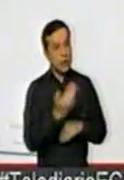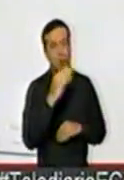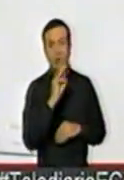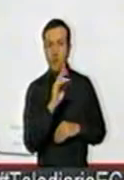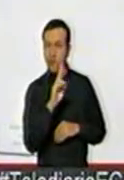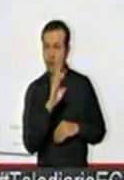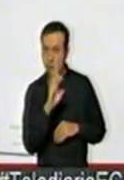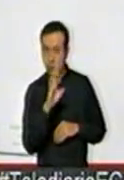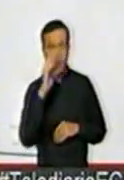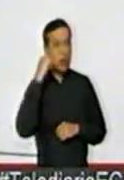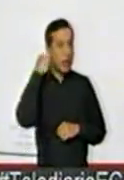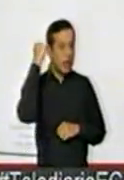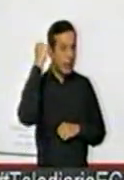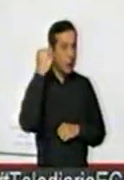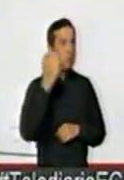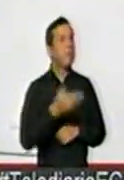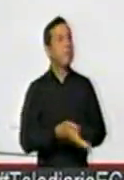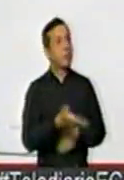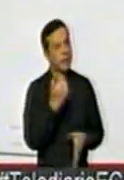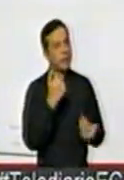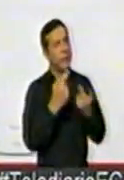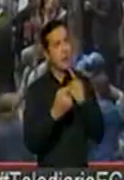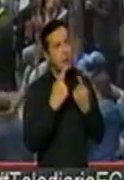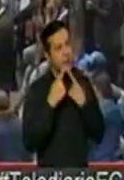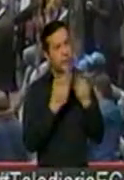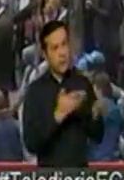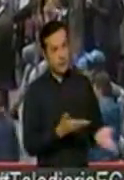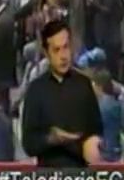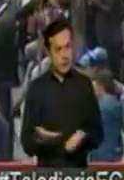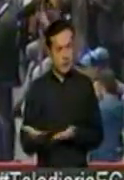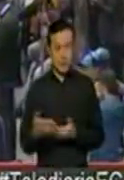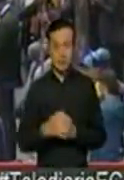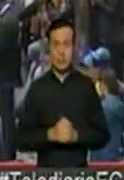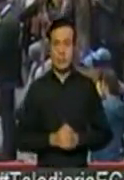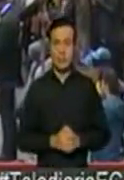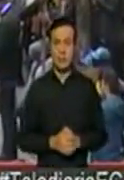gremios, a todos, a llamar al diálogo. Santiago Tello, Medios Públicos.